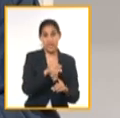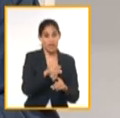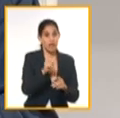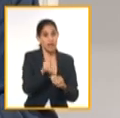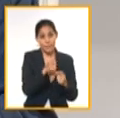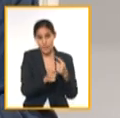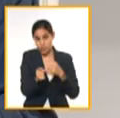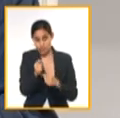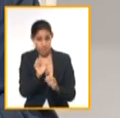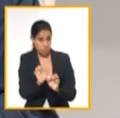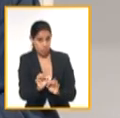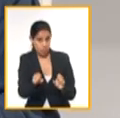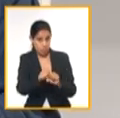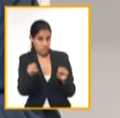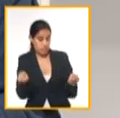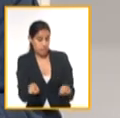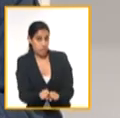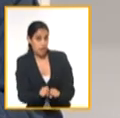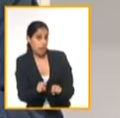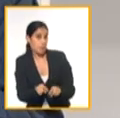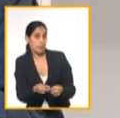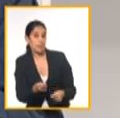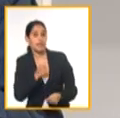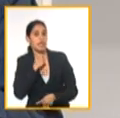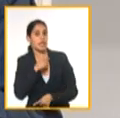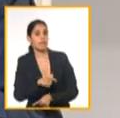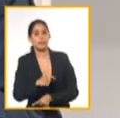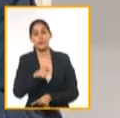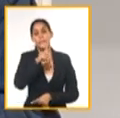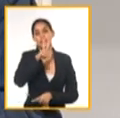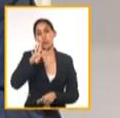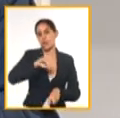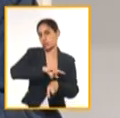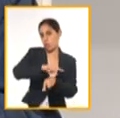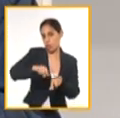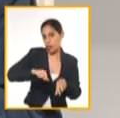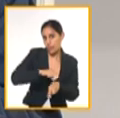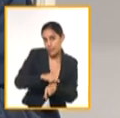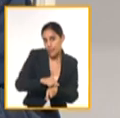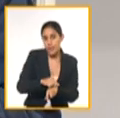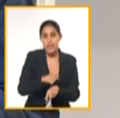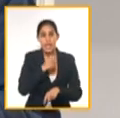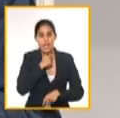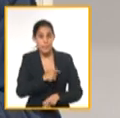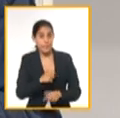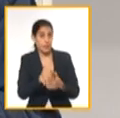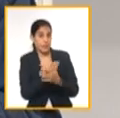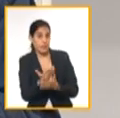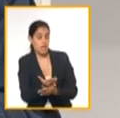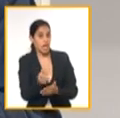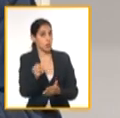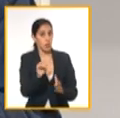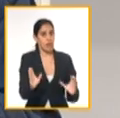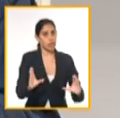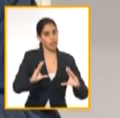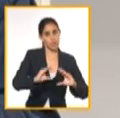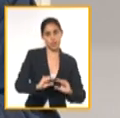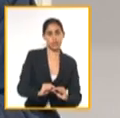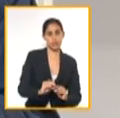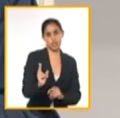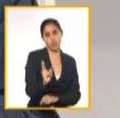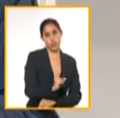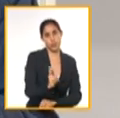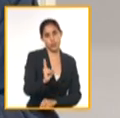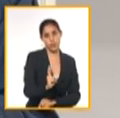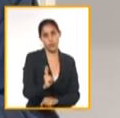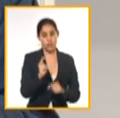sistema, porque al usted operar 24 horas la generación, o sea, no solamente ese día, también hay que operar en los horarios pico, en los horarios de madrugada, hay que